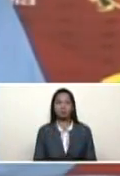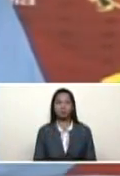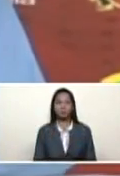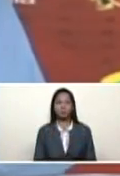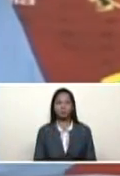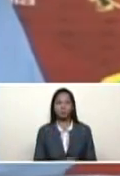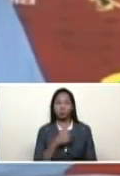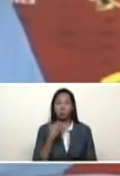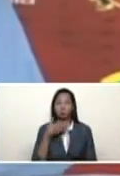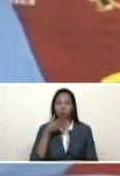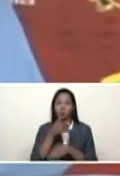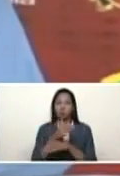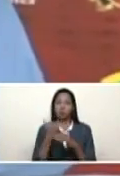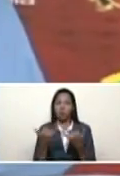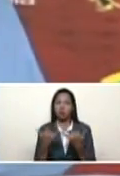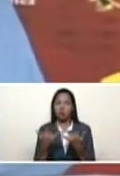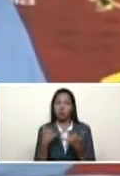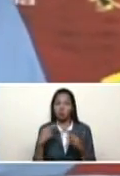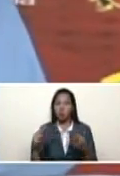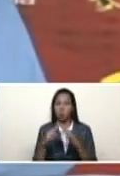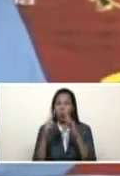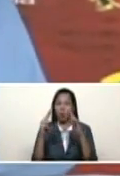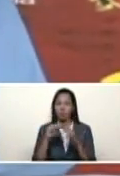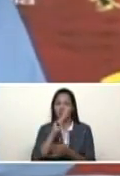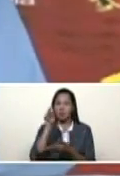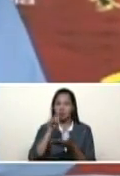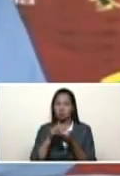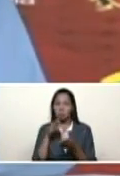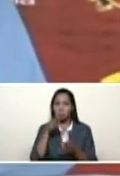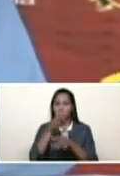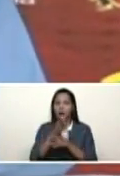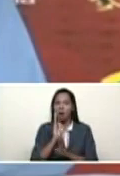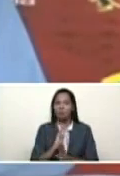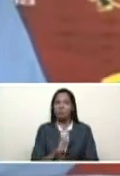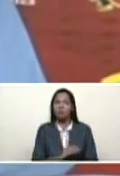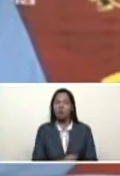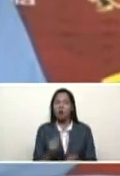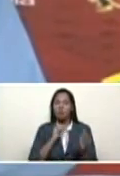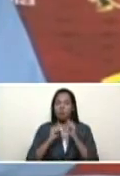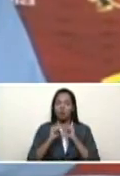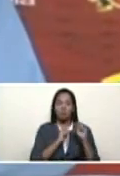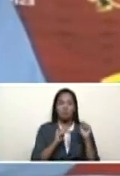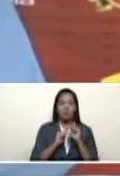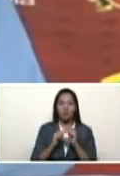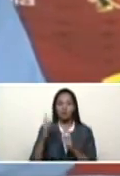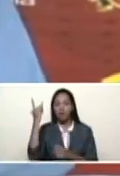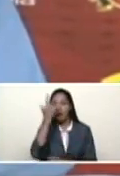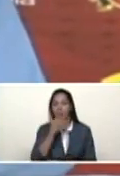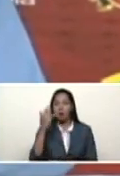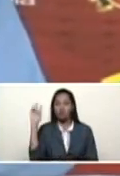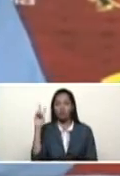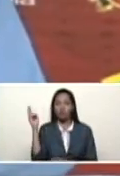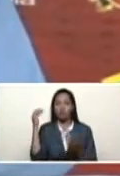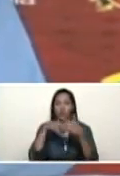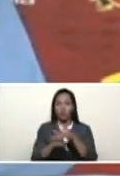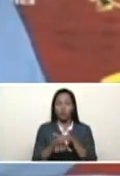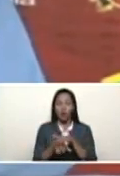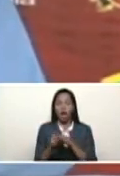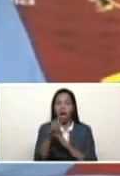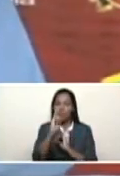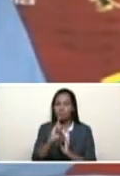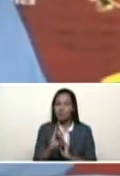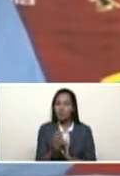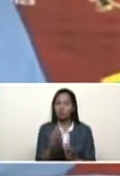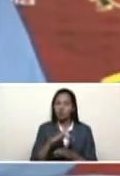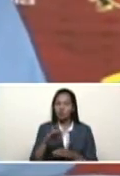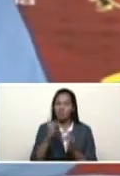quiero ir para allá, que hagamos un gran encuentro nacional del movimiento de la afrovenezolanidad allí, donde